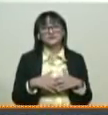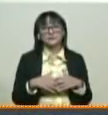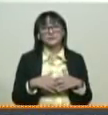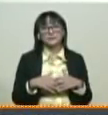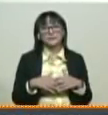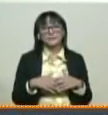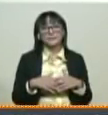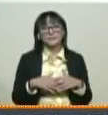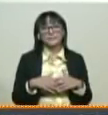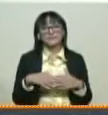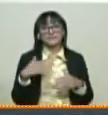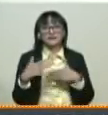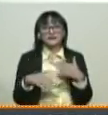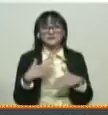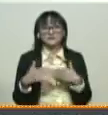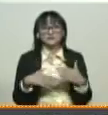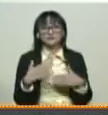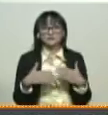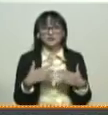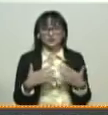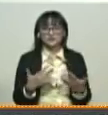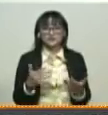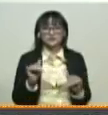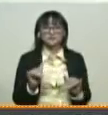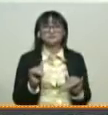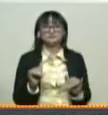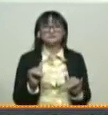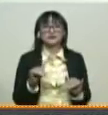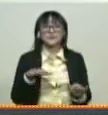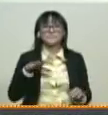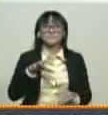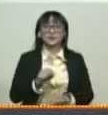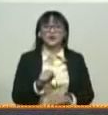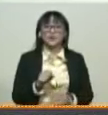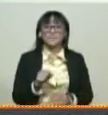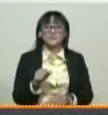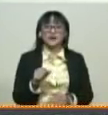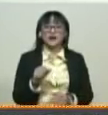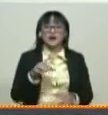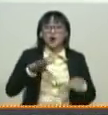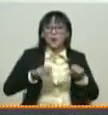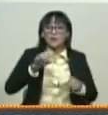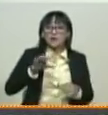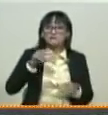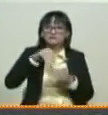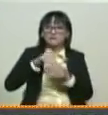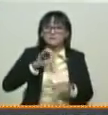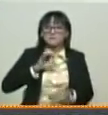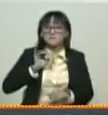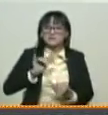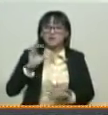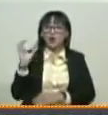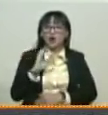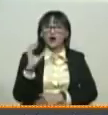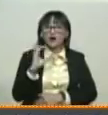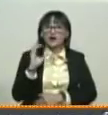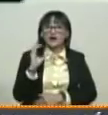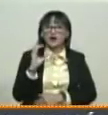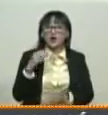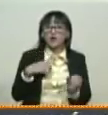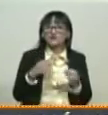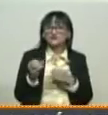Mientras ese proceso ocurría, las compras se harían desde Caracas. Esta oficina funcionó entre los